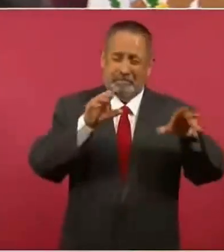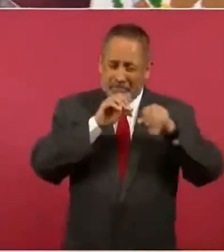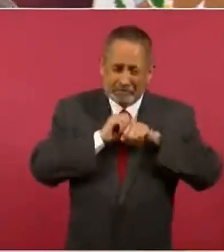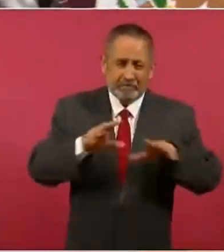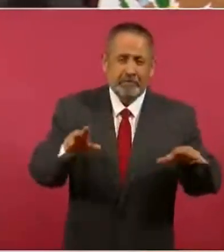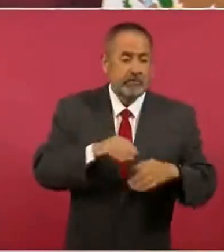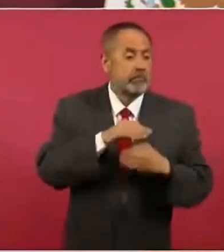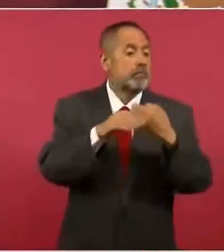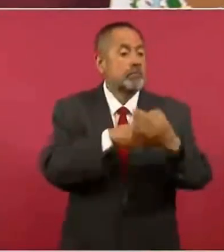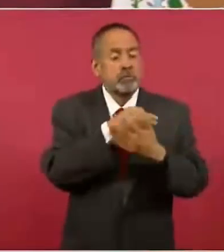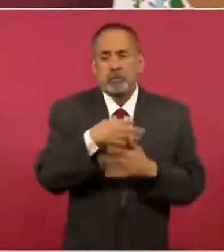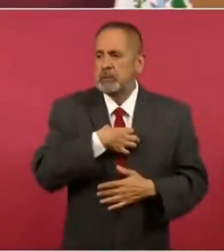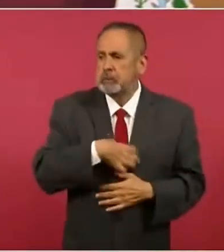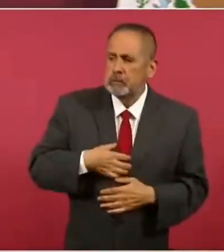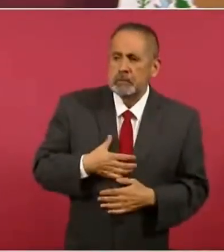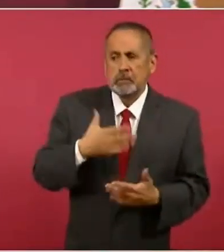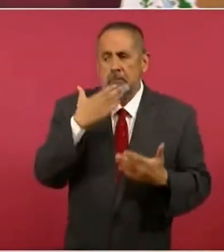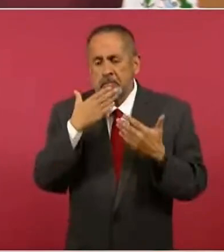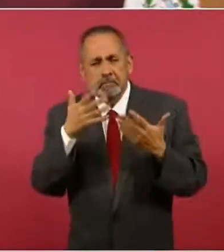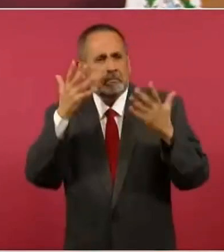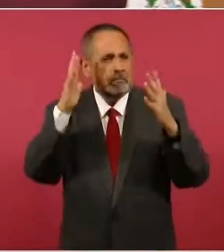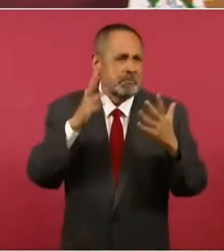todos celebrando